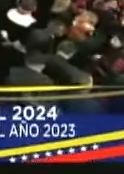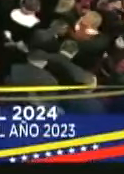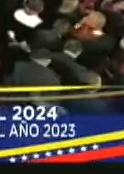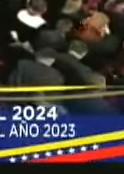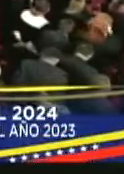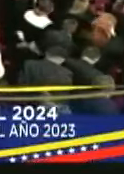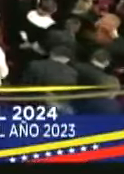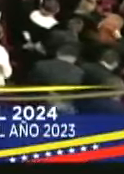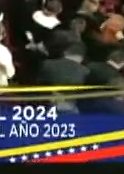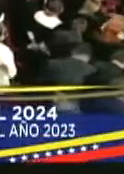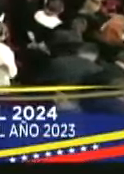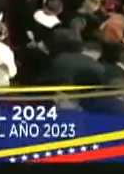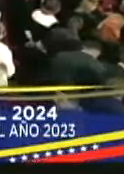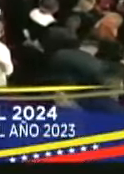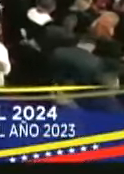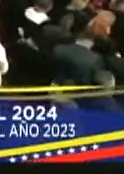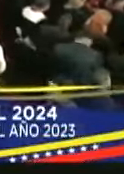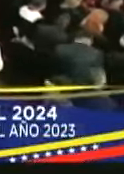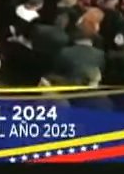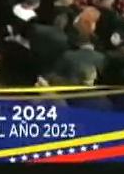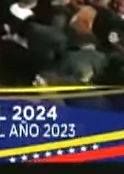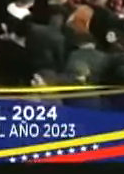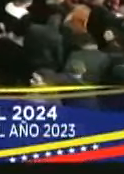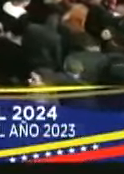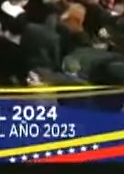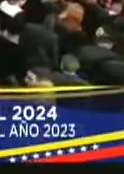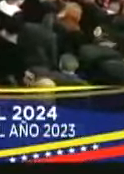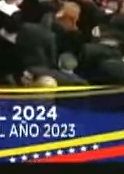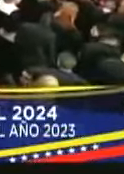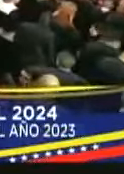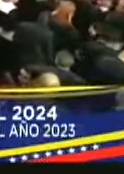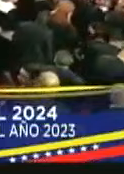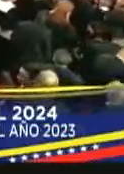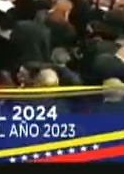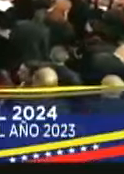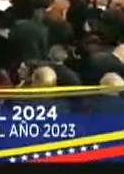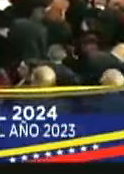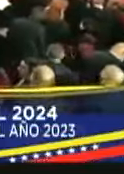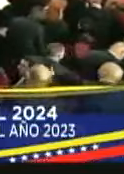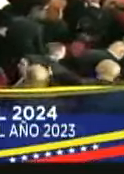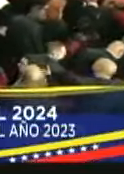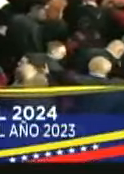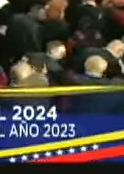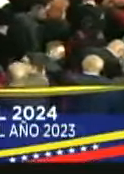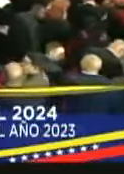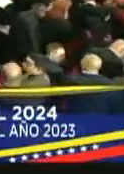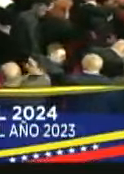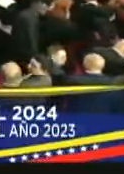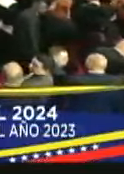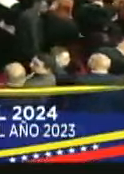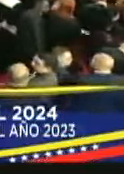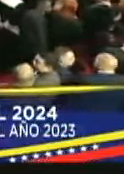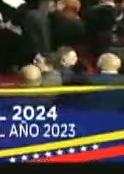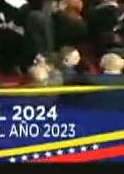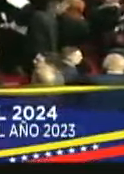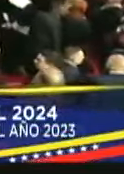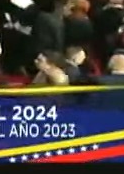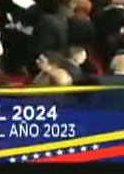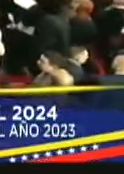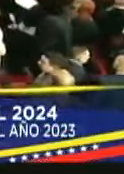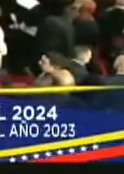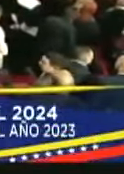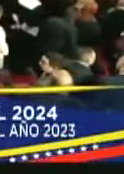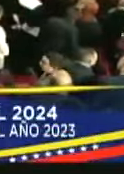protocolo correspondiente para el uso masivo de los brazaletes electrónicos para confinar en hogares a quienes hayan incurrido